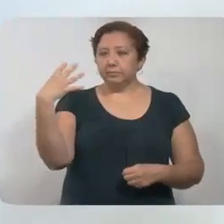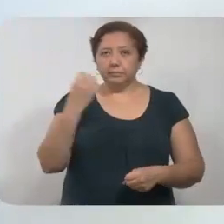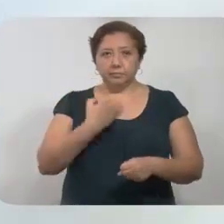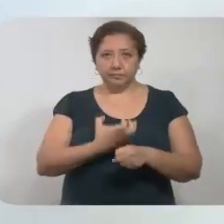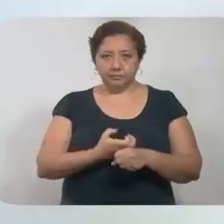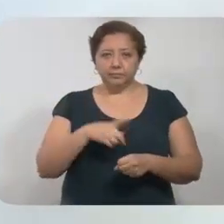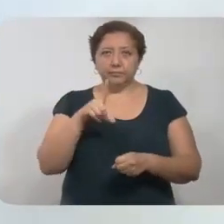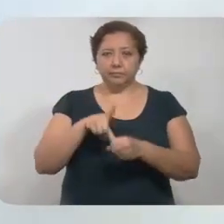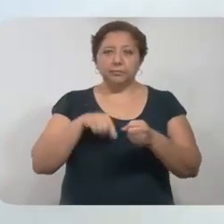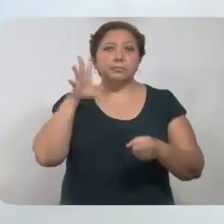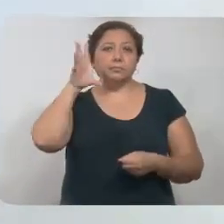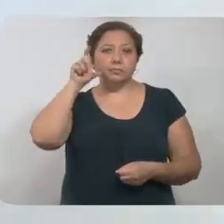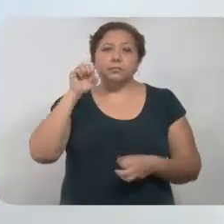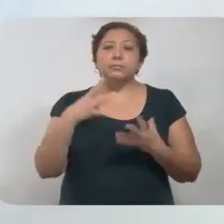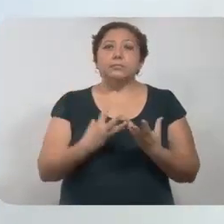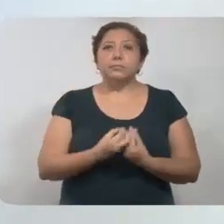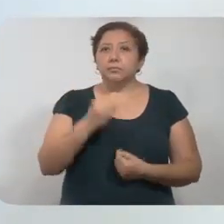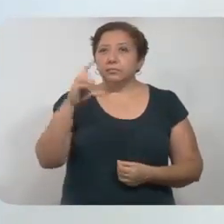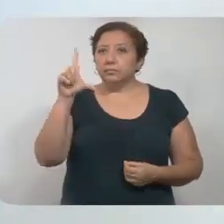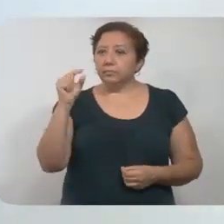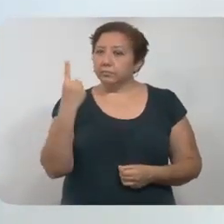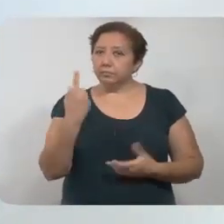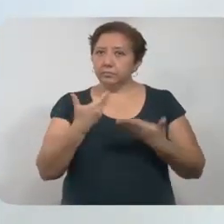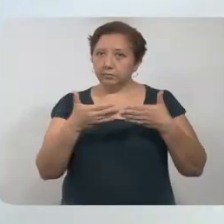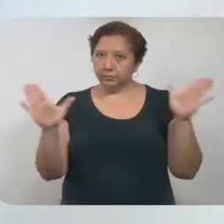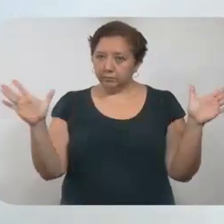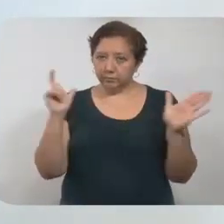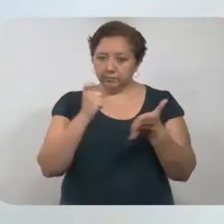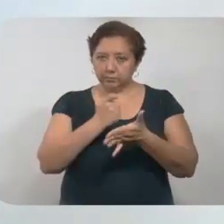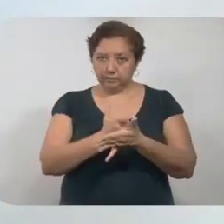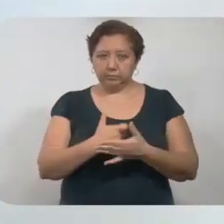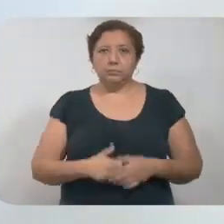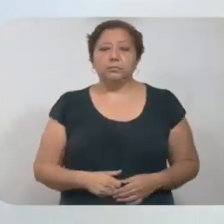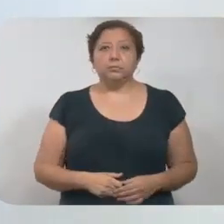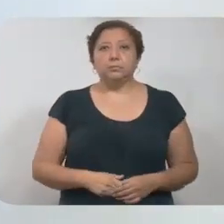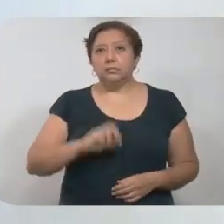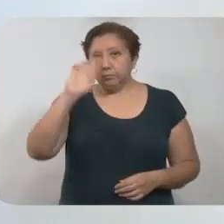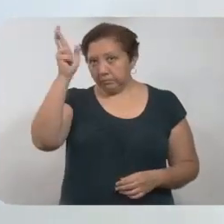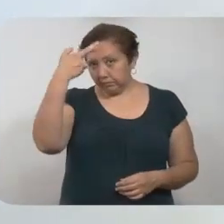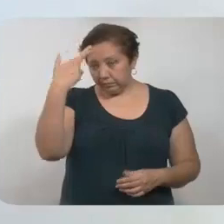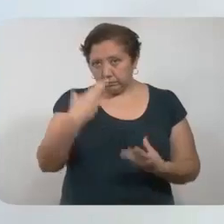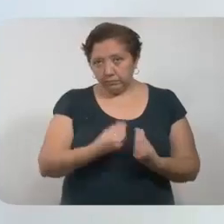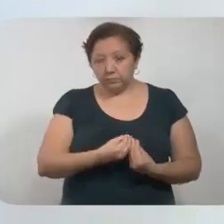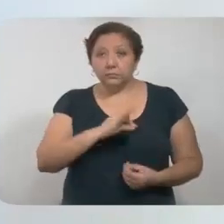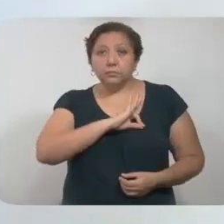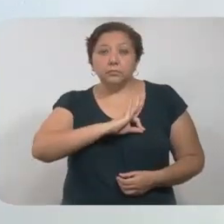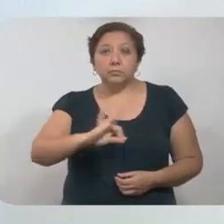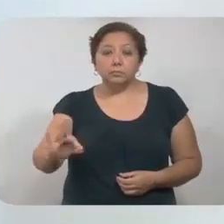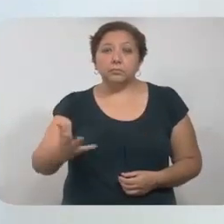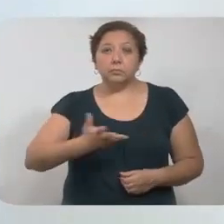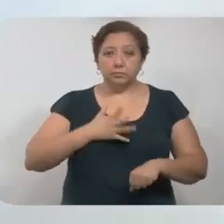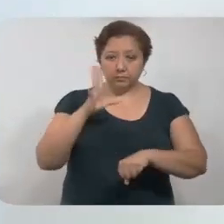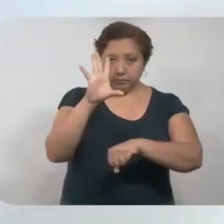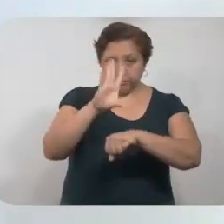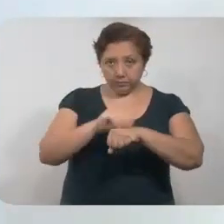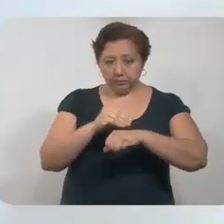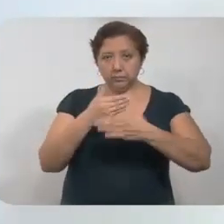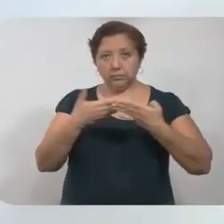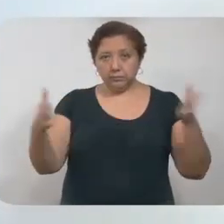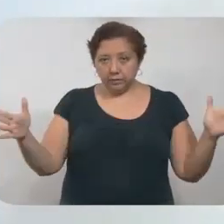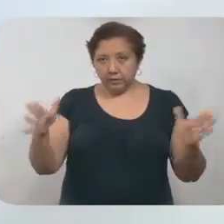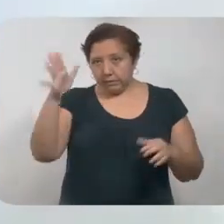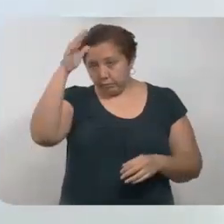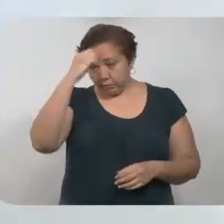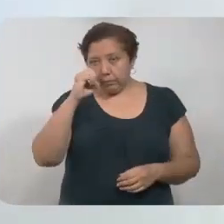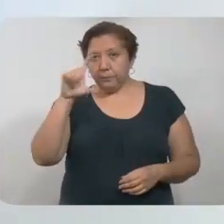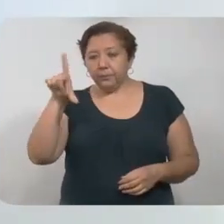estatal está en naranja. Estamos en la ola 1 de la reapertura económica. Les recordamos que para poder contar con permiso de reapertura de